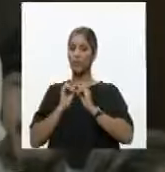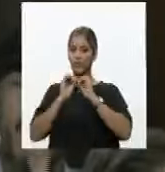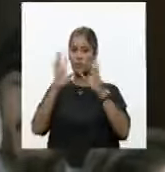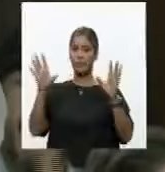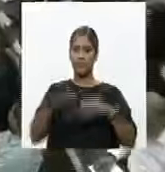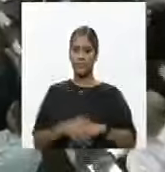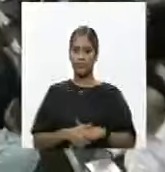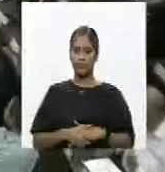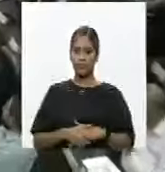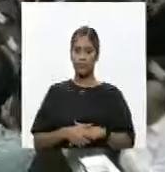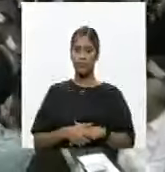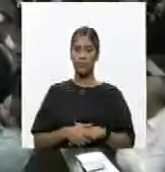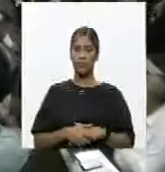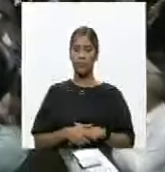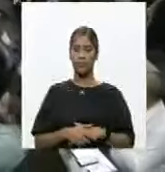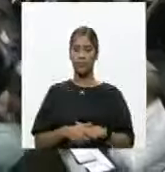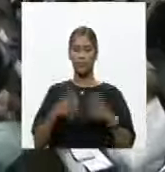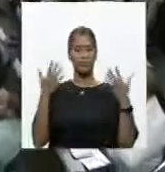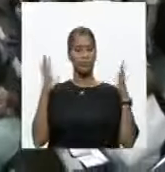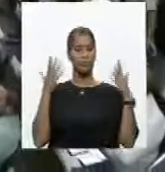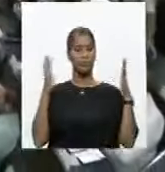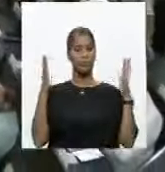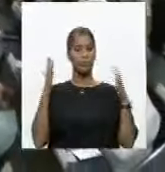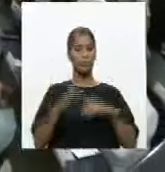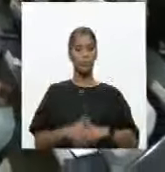Muchas gracias.